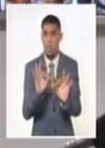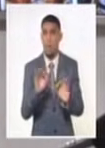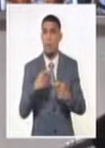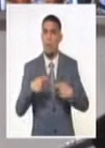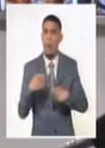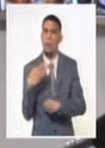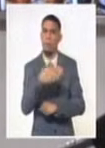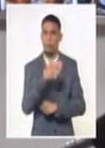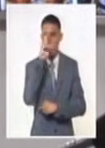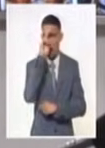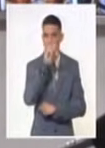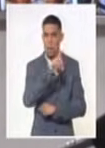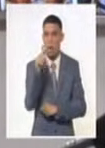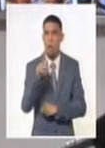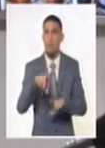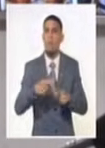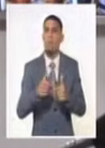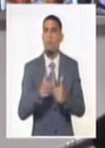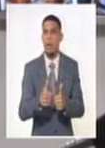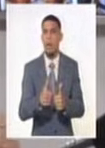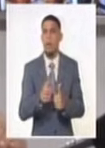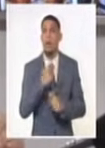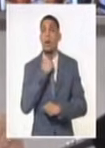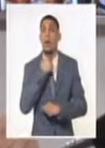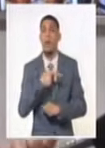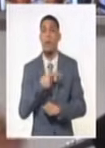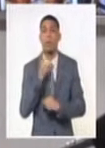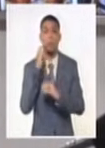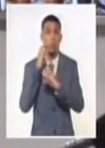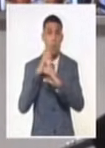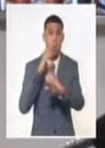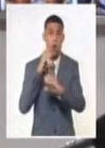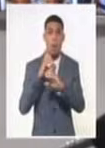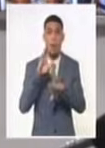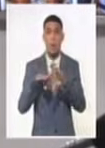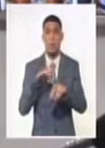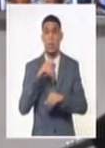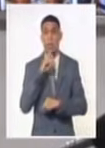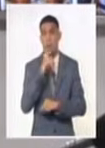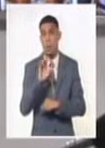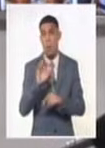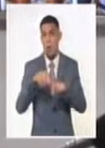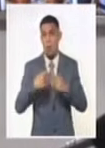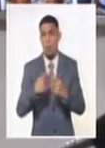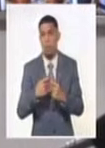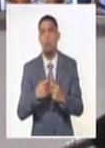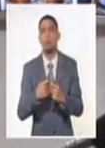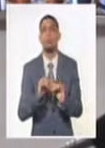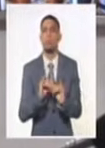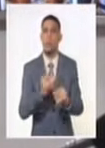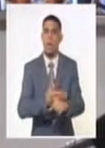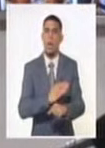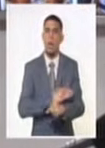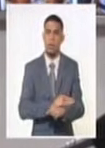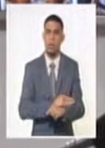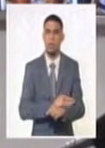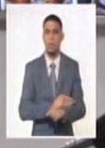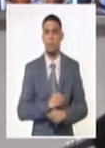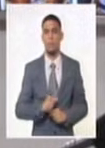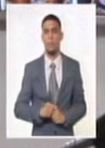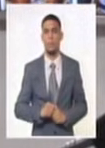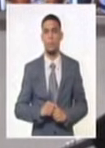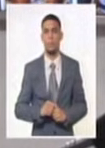que otra vez, alguna situación puntual del transporte, lógica también desde hace algún tiempo por las situaciones que enfrentamos, pero eso ha sido posible